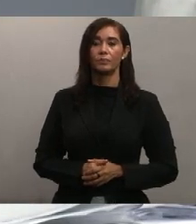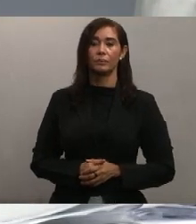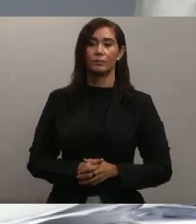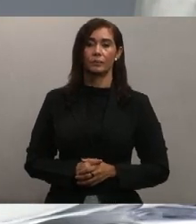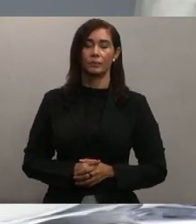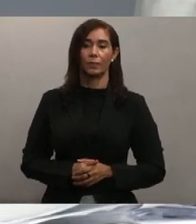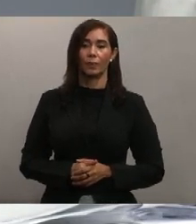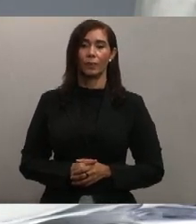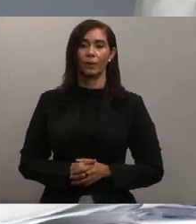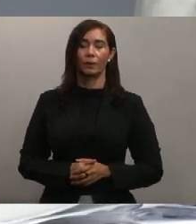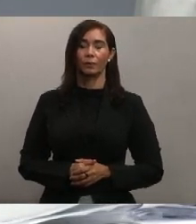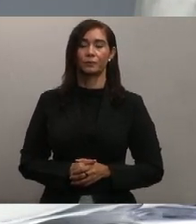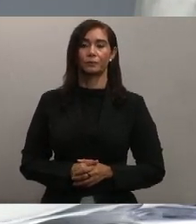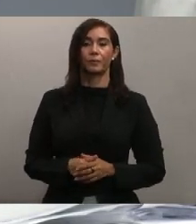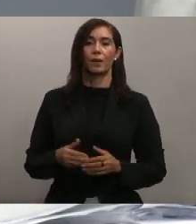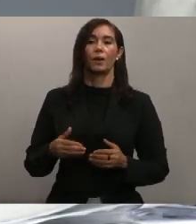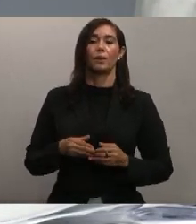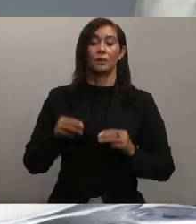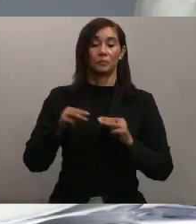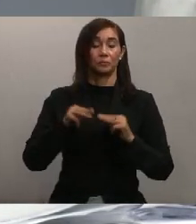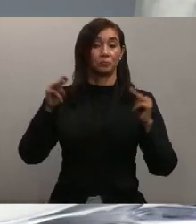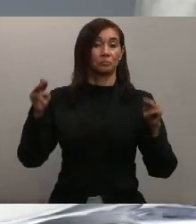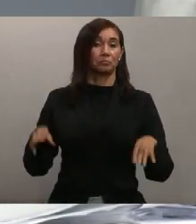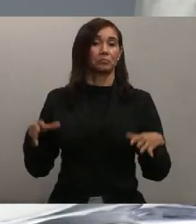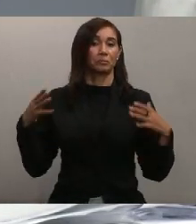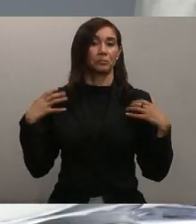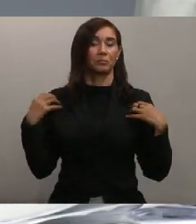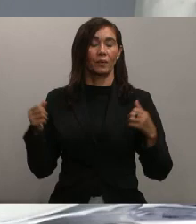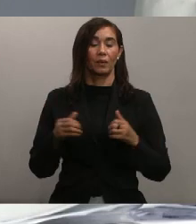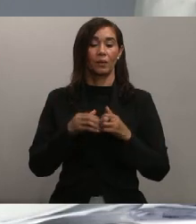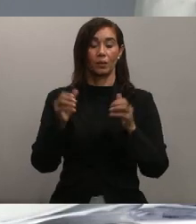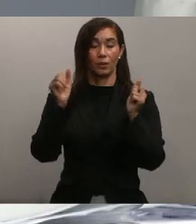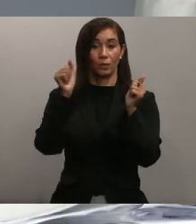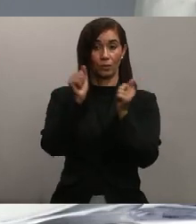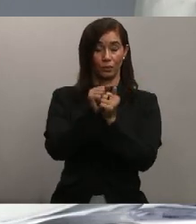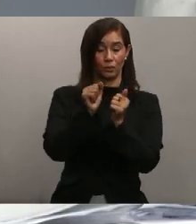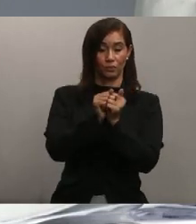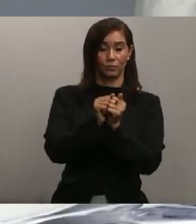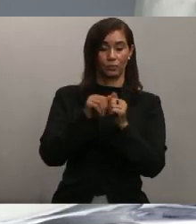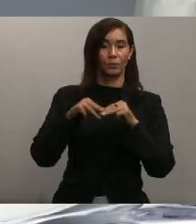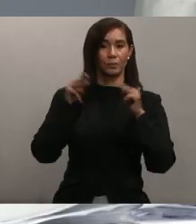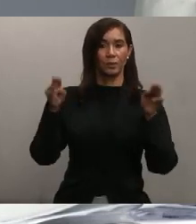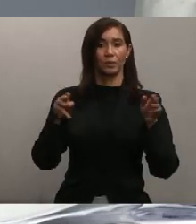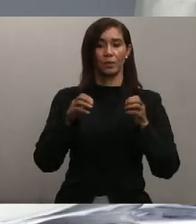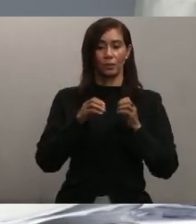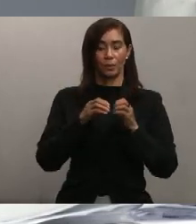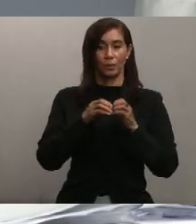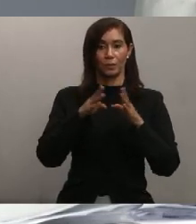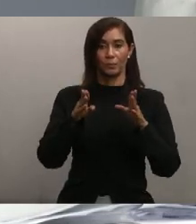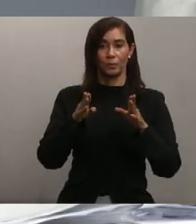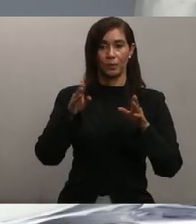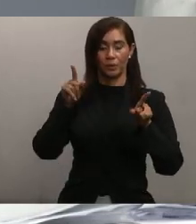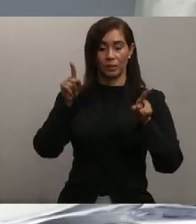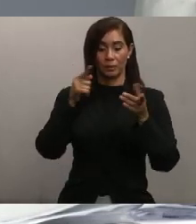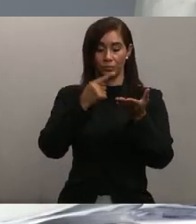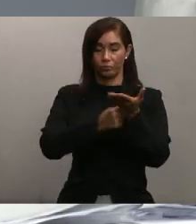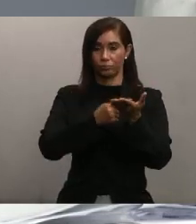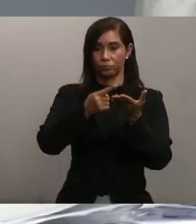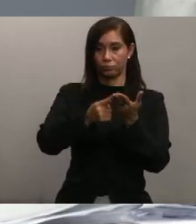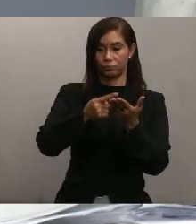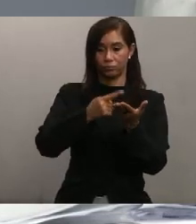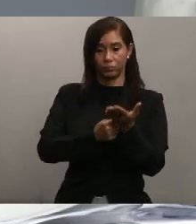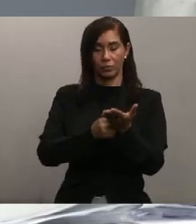Bueno, el Ministerio de Salud Pública junto al Ministerio Público ha estado